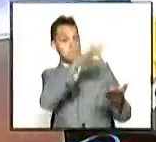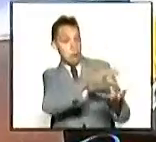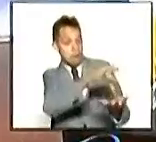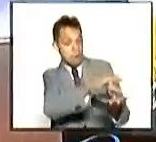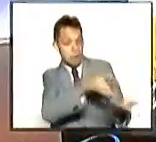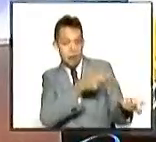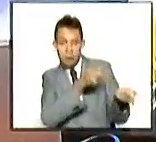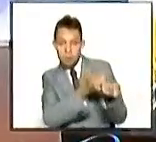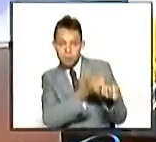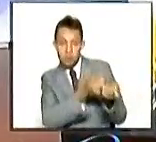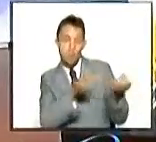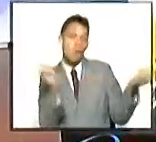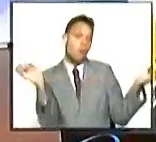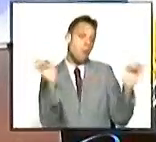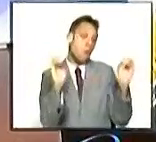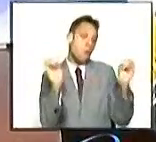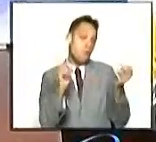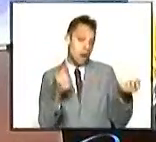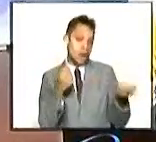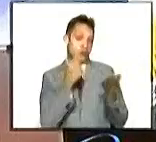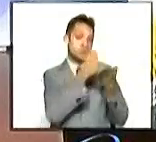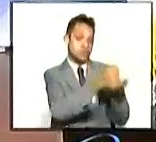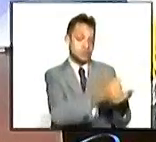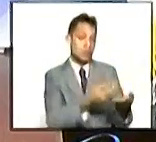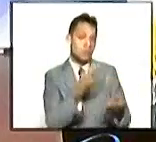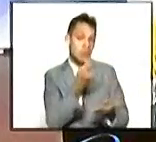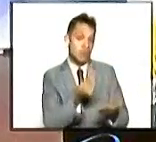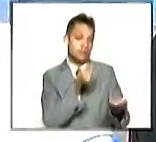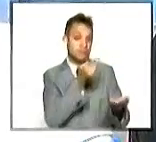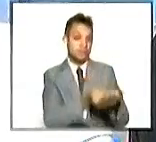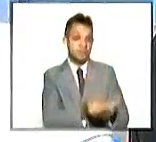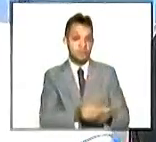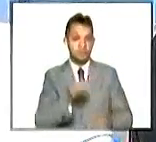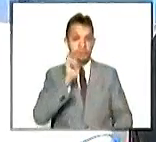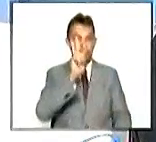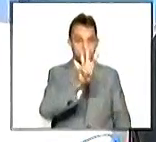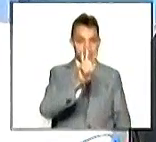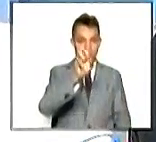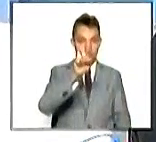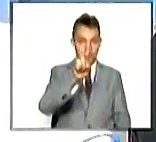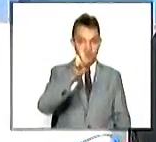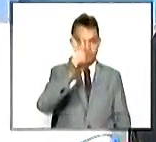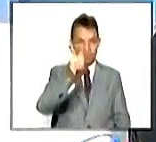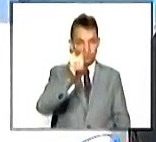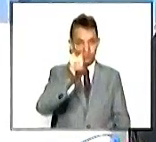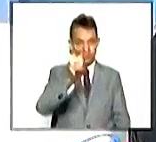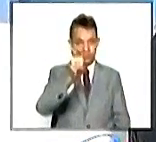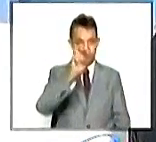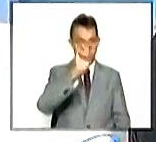ayuda o pueda acudir a ayudar también. Bueno, nuestro teléfono es